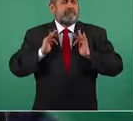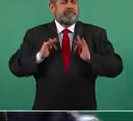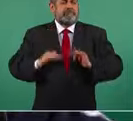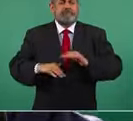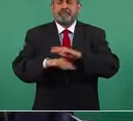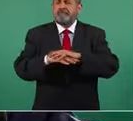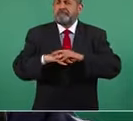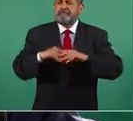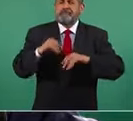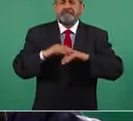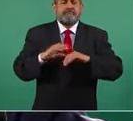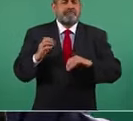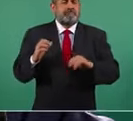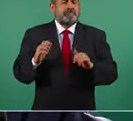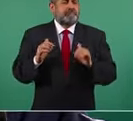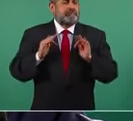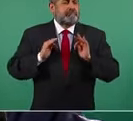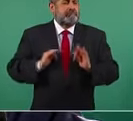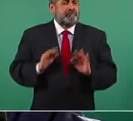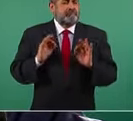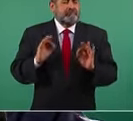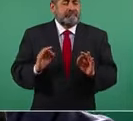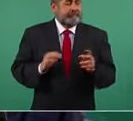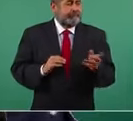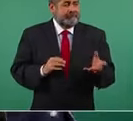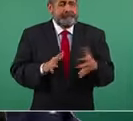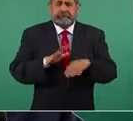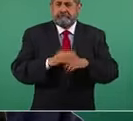Entonces son espacios muy amplios,